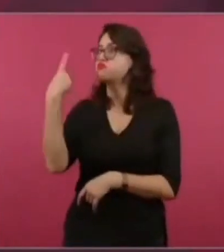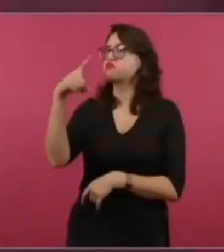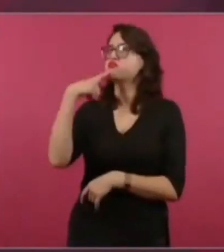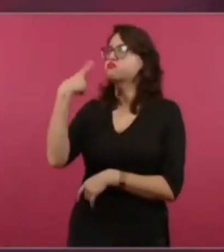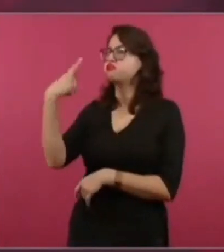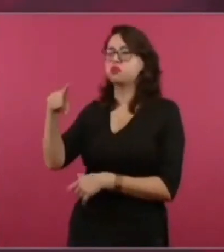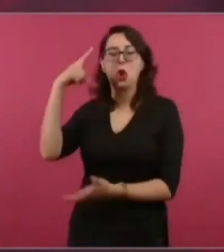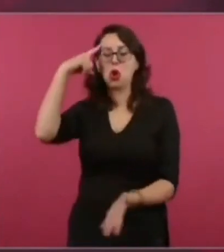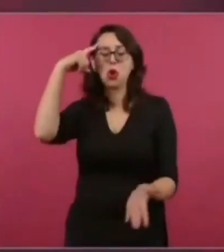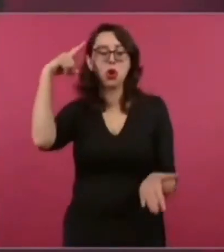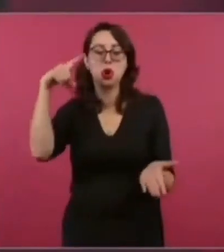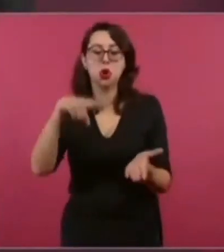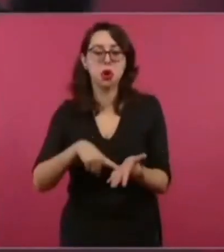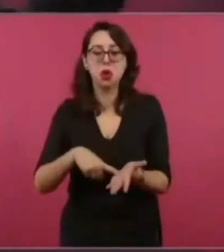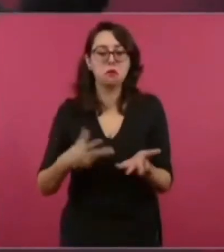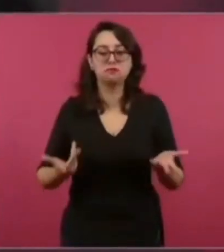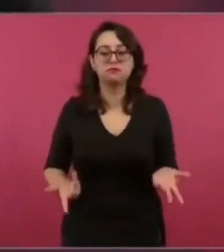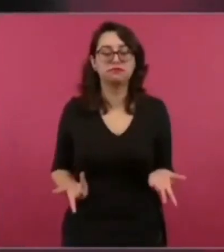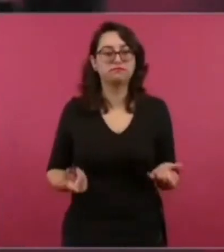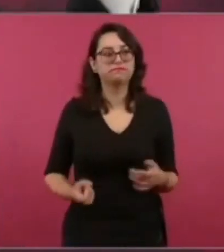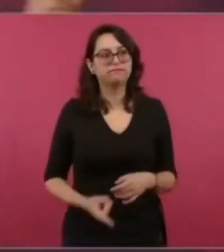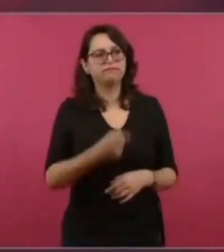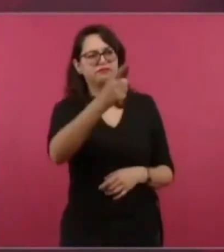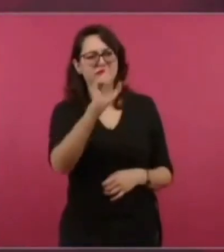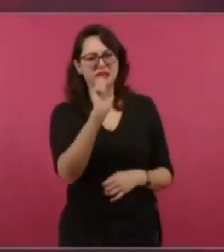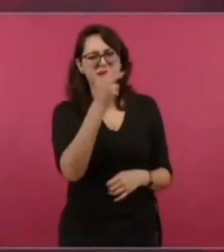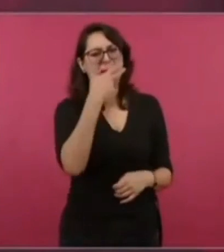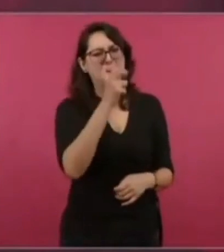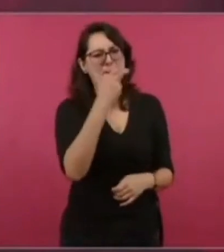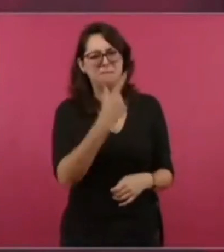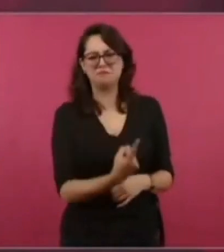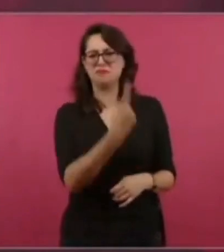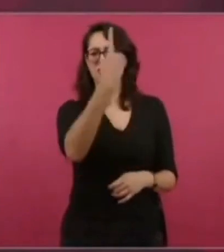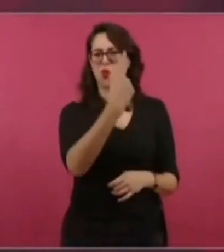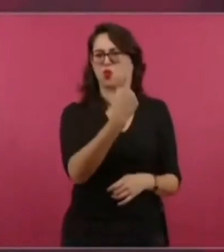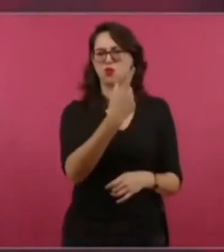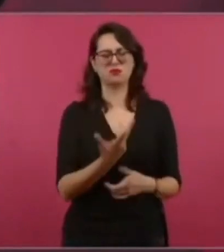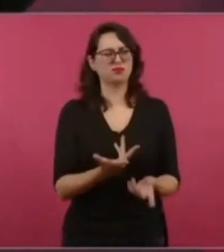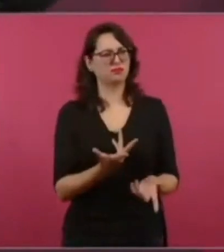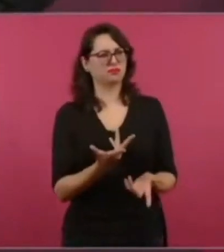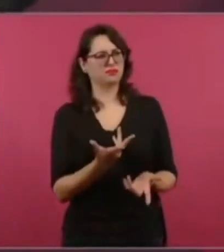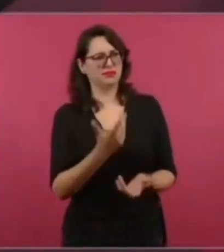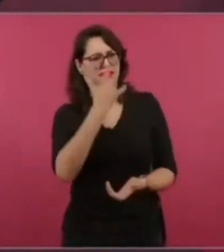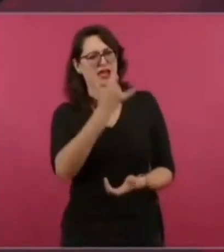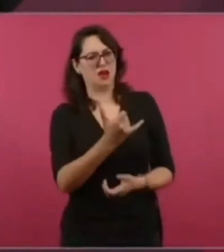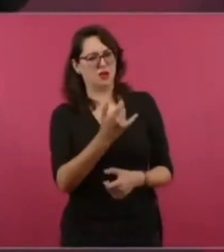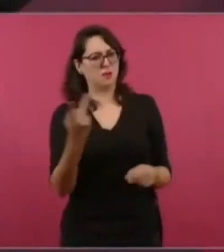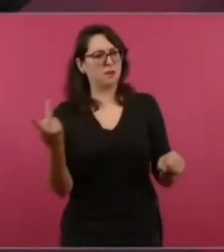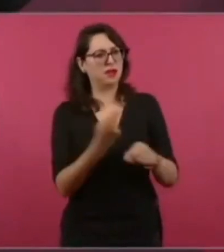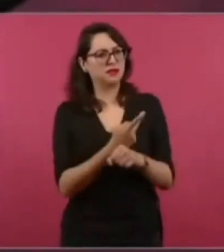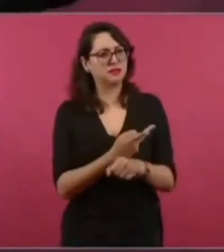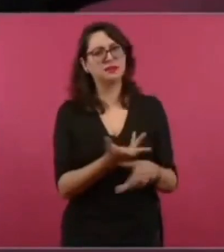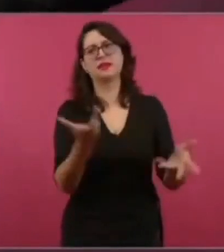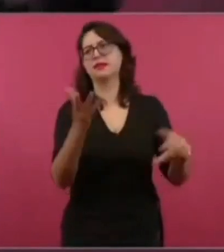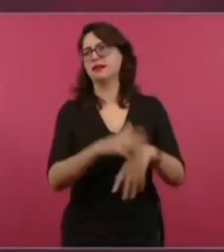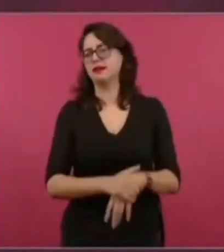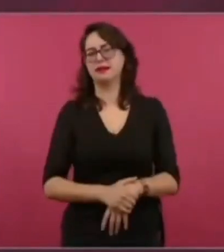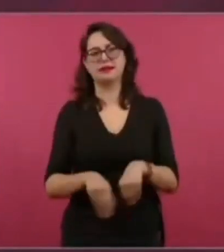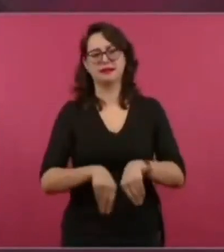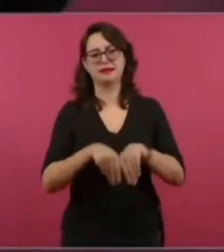Ya lo distribuyeron. Ah. O sea, en Chiapas y en Tabasco, ¿no? Bueno, pues